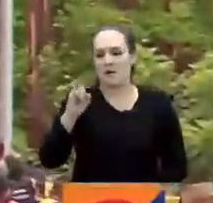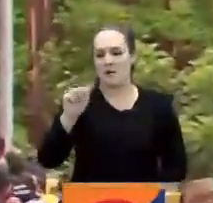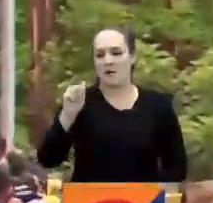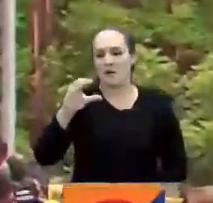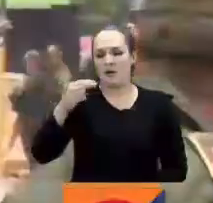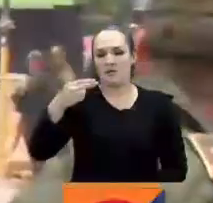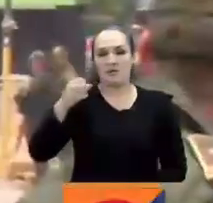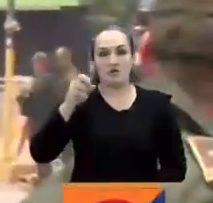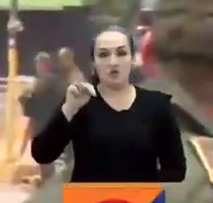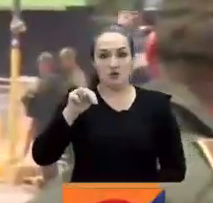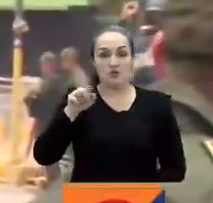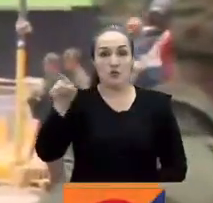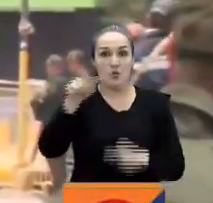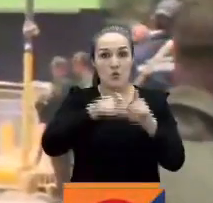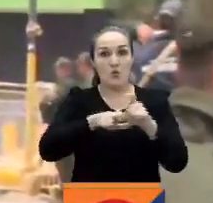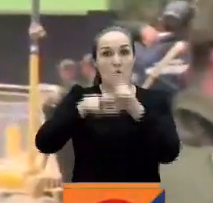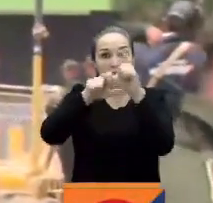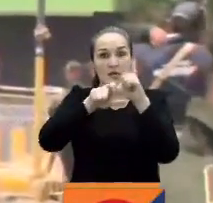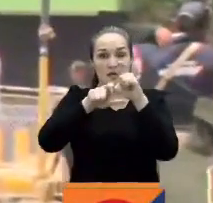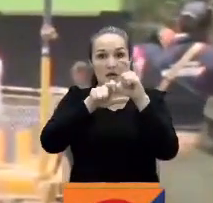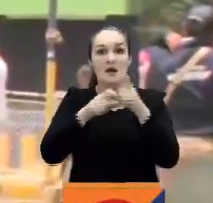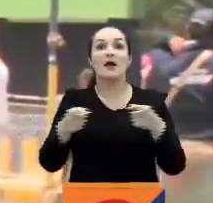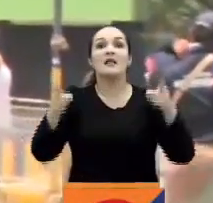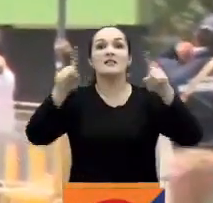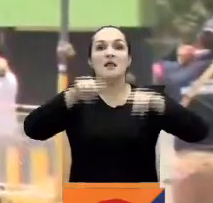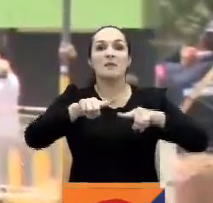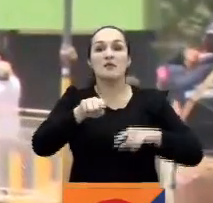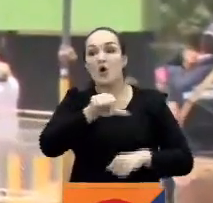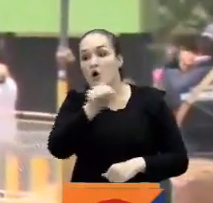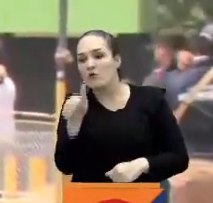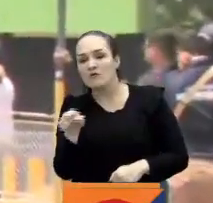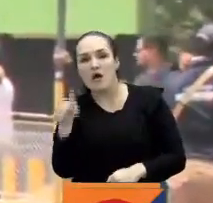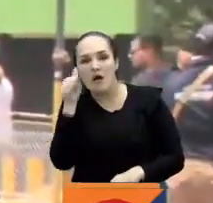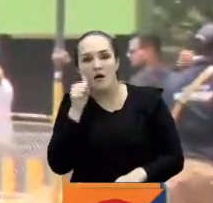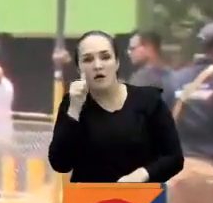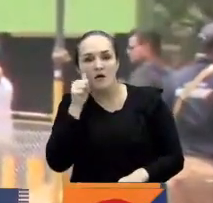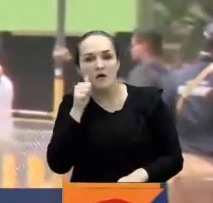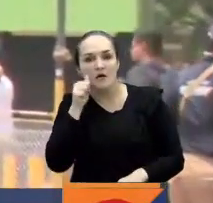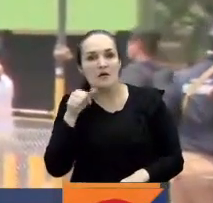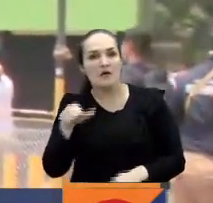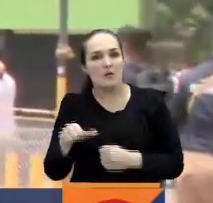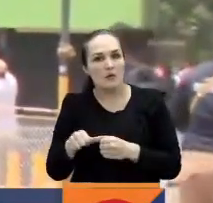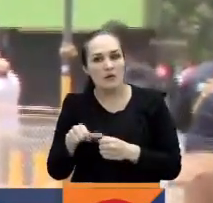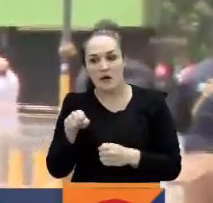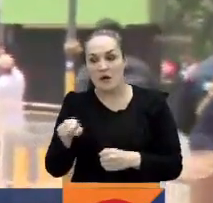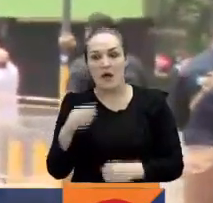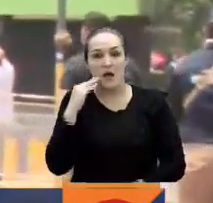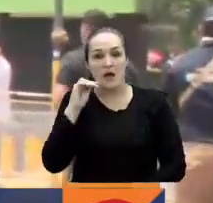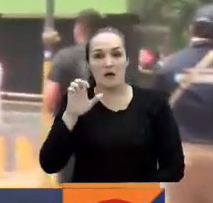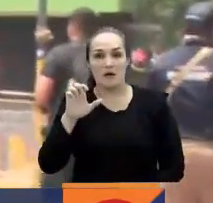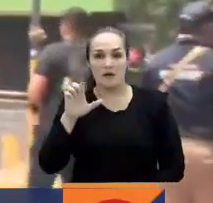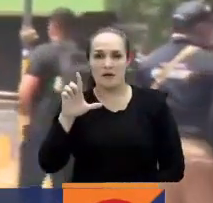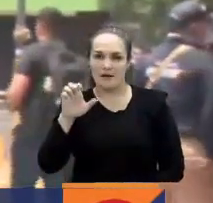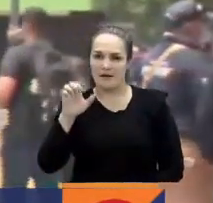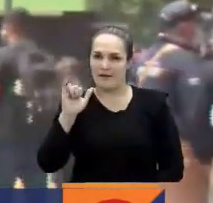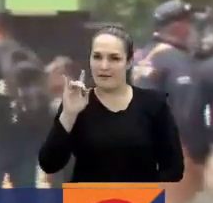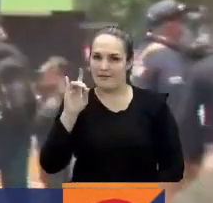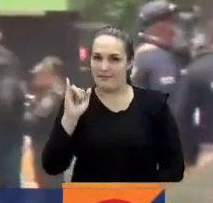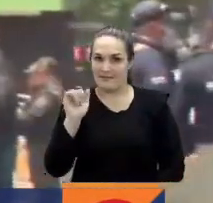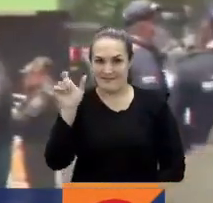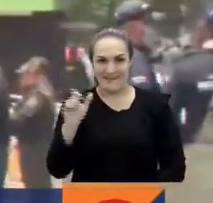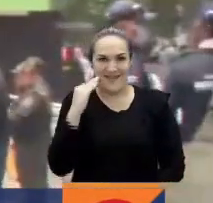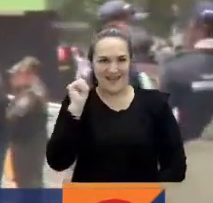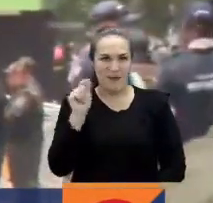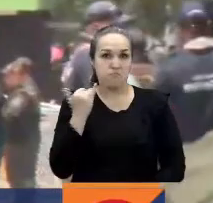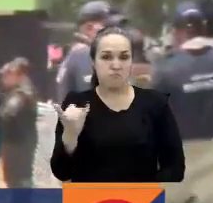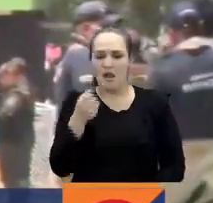Noticias llegó hasta la frontera por el lado de Arauca. Allí está nuestra compañera Leilin Candela desde Arauca con el siguiente reporte